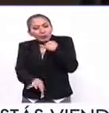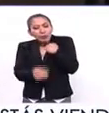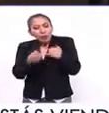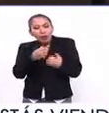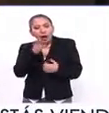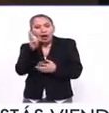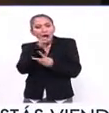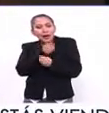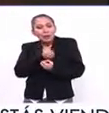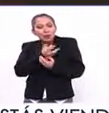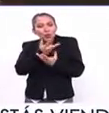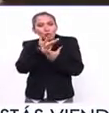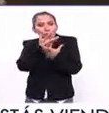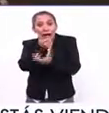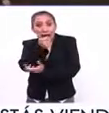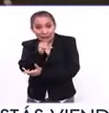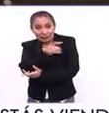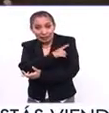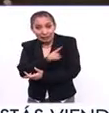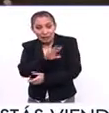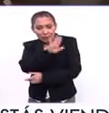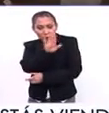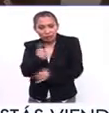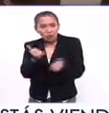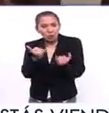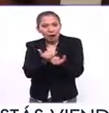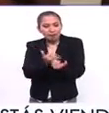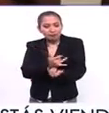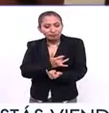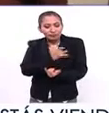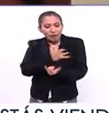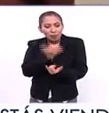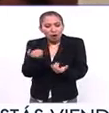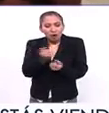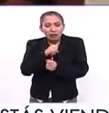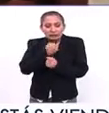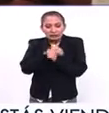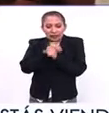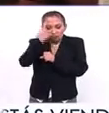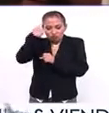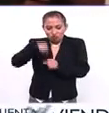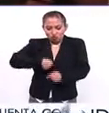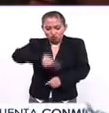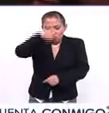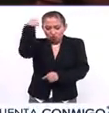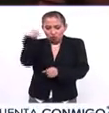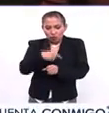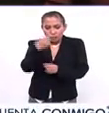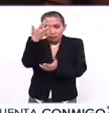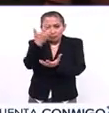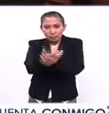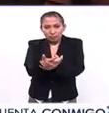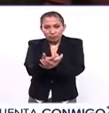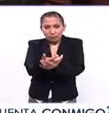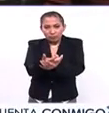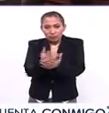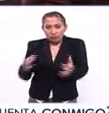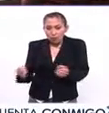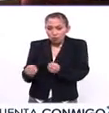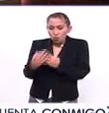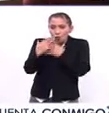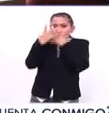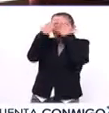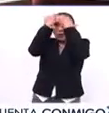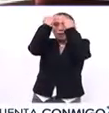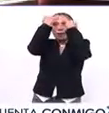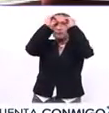hálito. Así debe ser la muerte. Un torrente sanguíneo que hace su pausa sucedido por un torrente